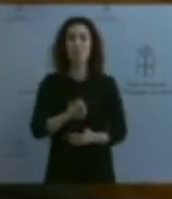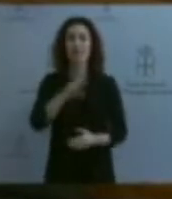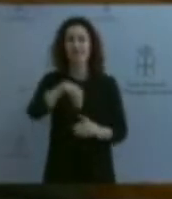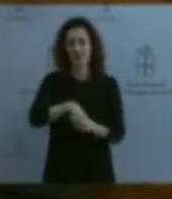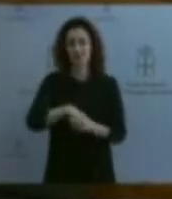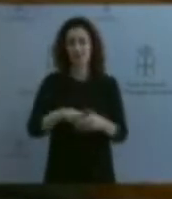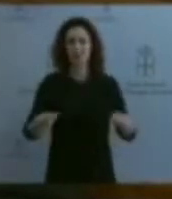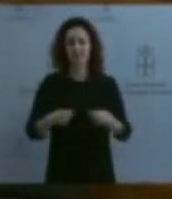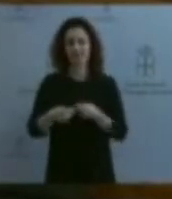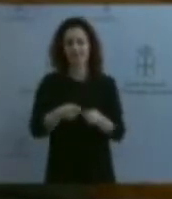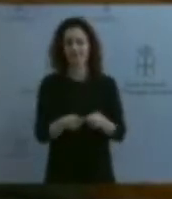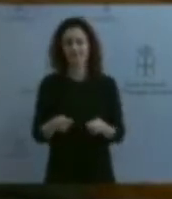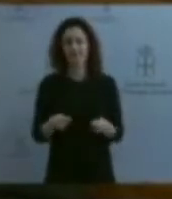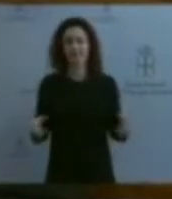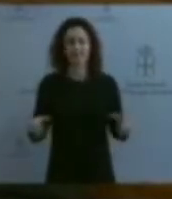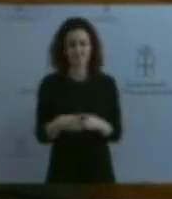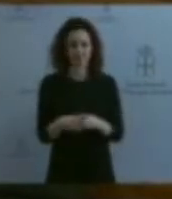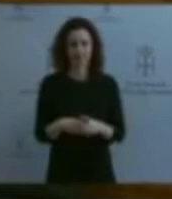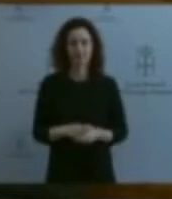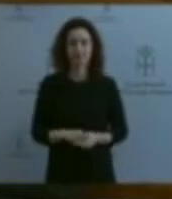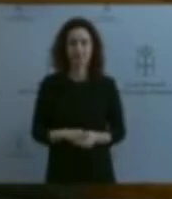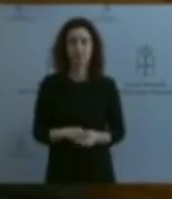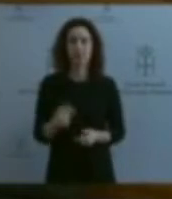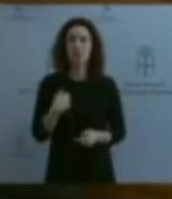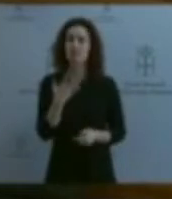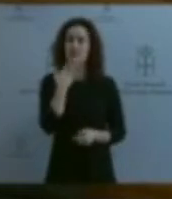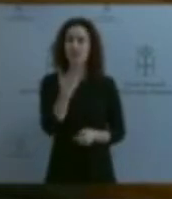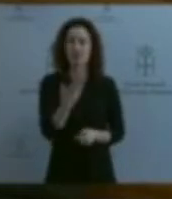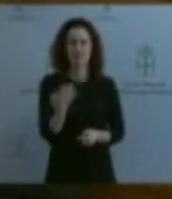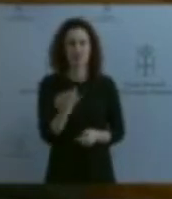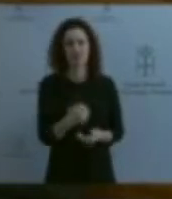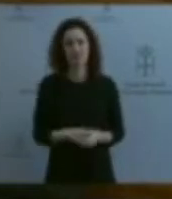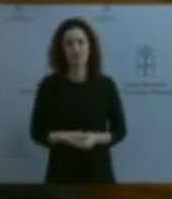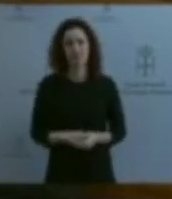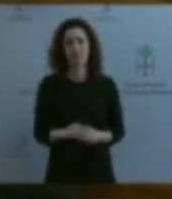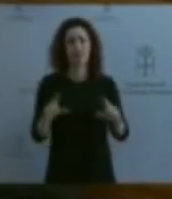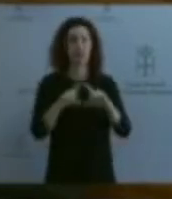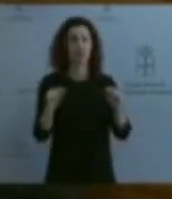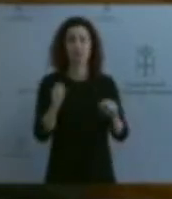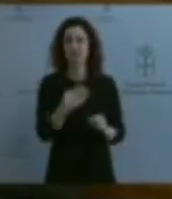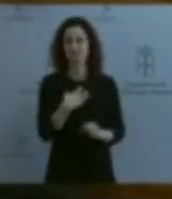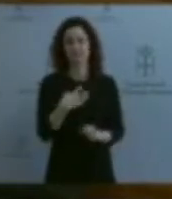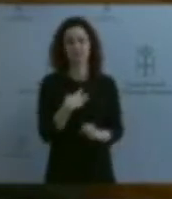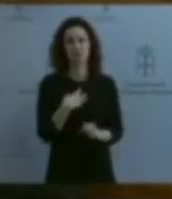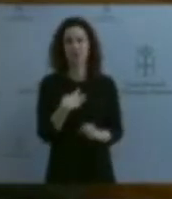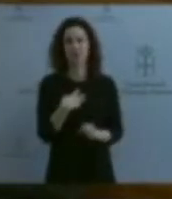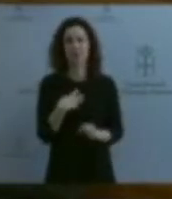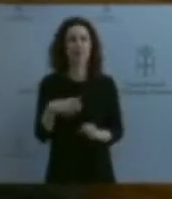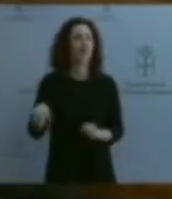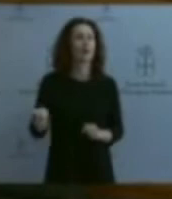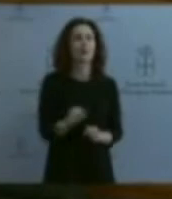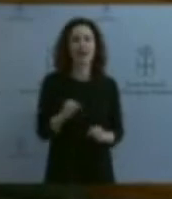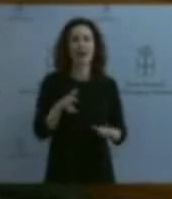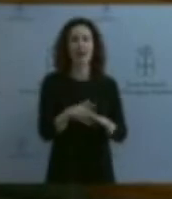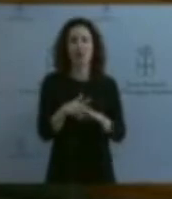que sí tengo que ser sincero es que Asturias no está en condiciones de comprar, créame, acciones en Arcelor, ni acciones en